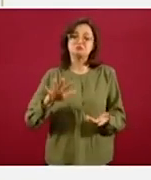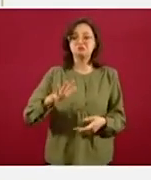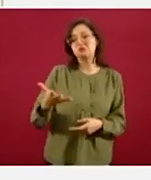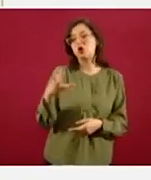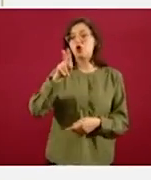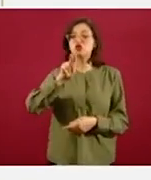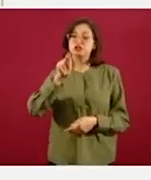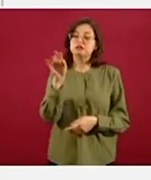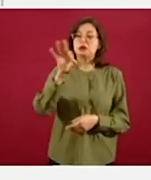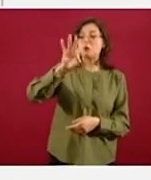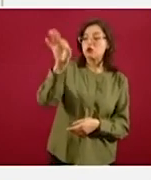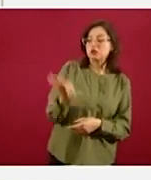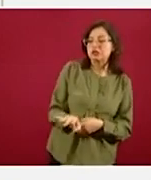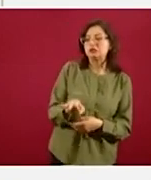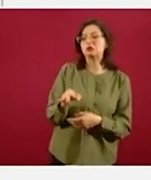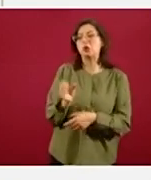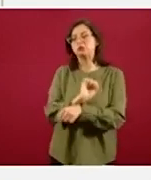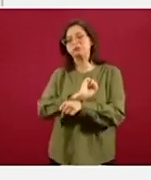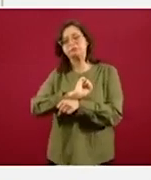de casos ambulatorios,